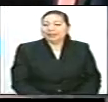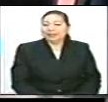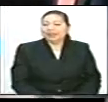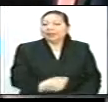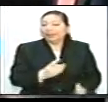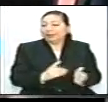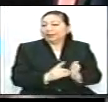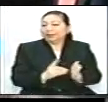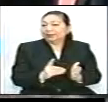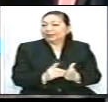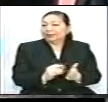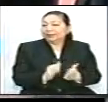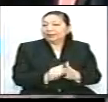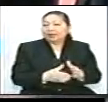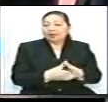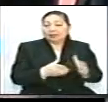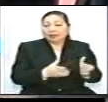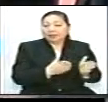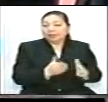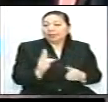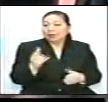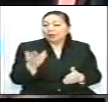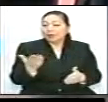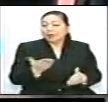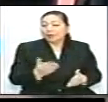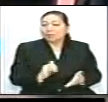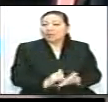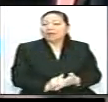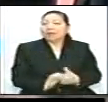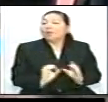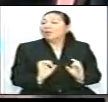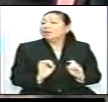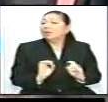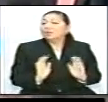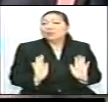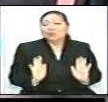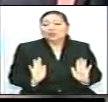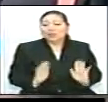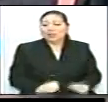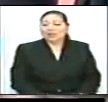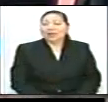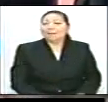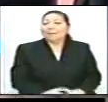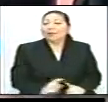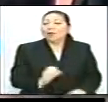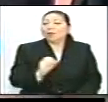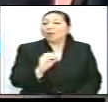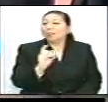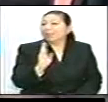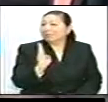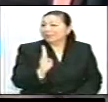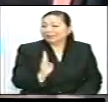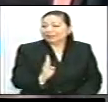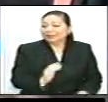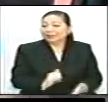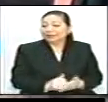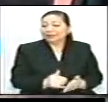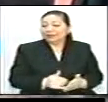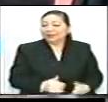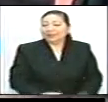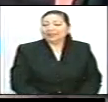Evita en gran medida el tema de la corrupción. ¿No es casualidad que Odebrecht nunca quisiera hacer obra por